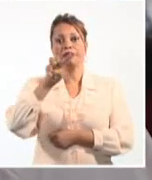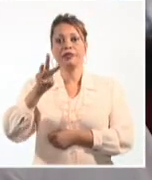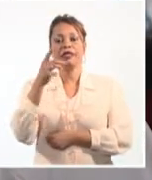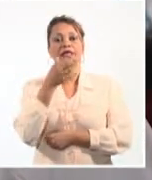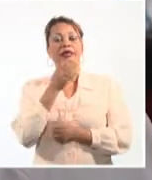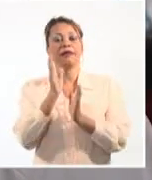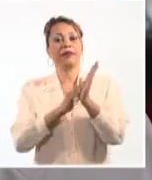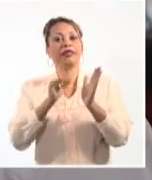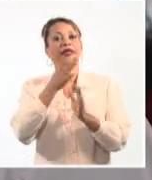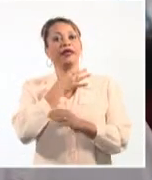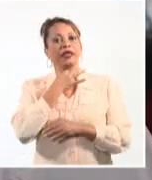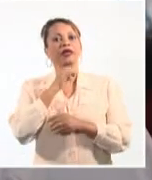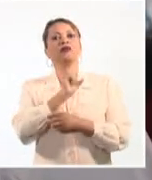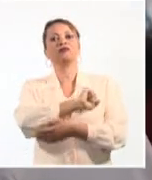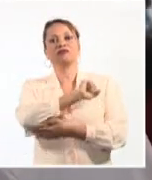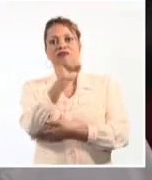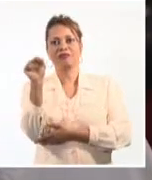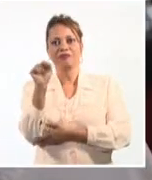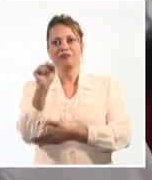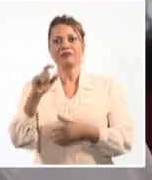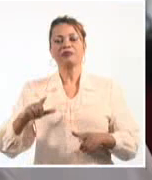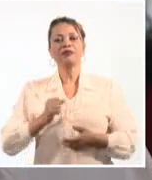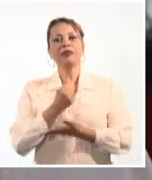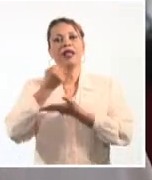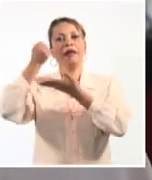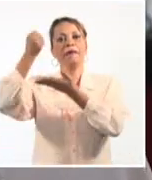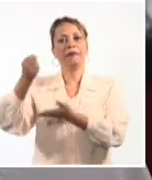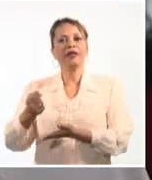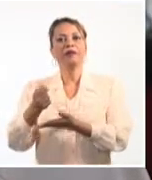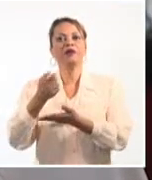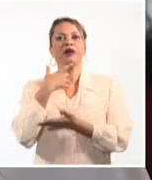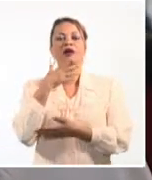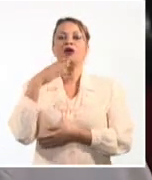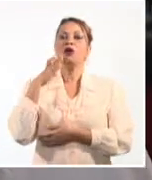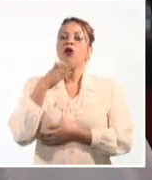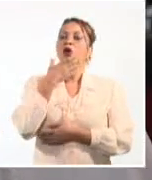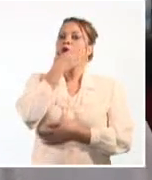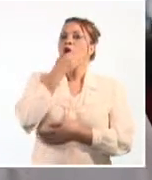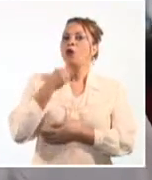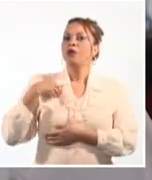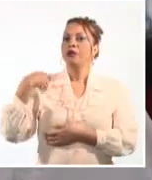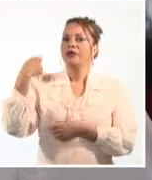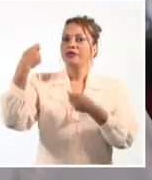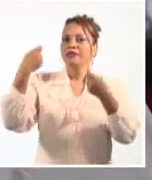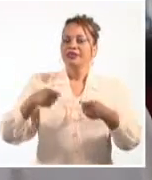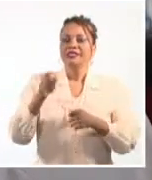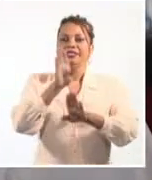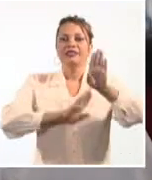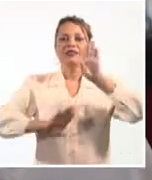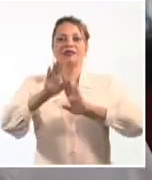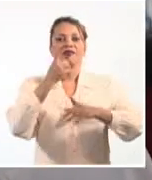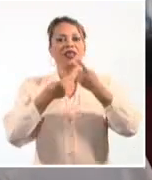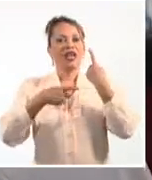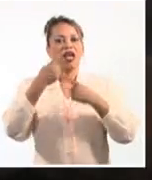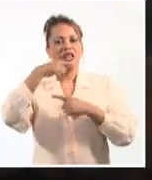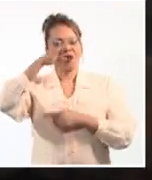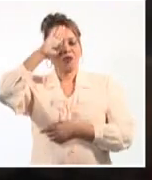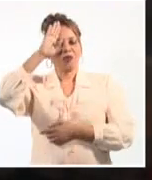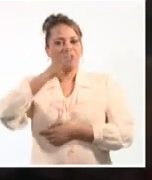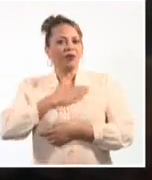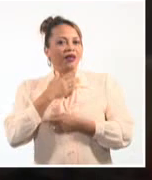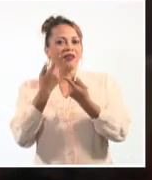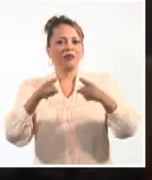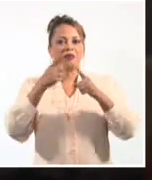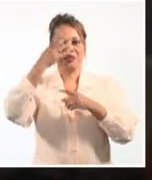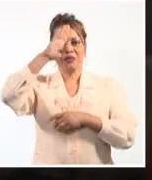Verdarte, es el premio a lanzarse, a ser jóvenes atrevidos, a defender algo que es muy cubano, que es el nuestro musical. Darles